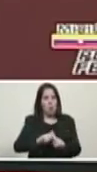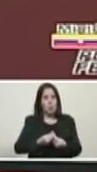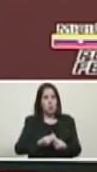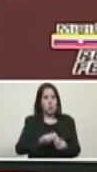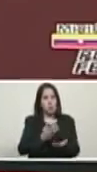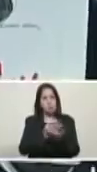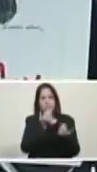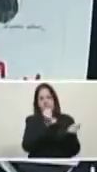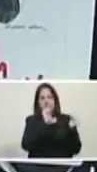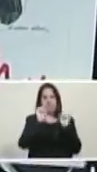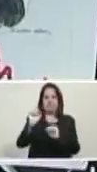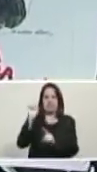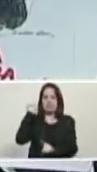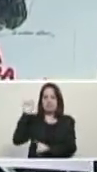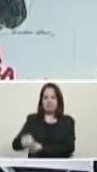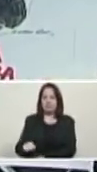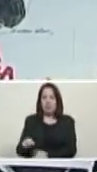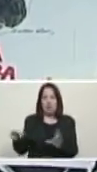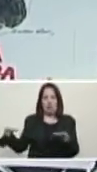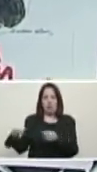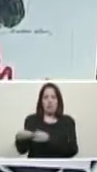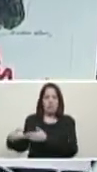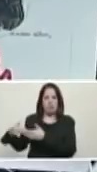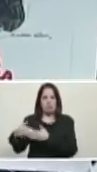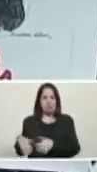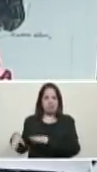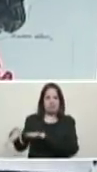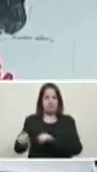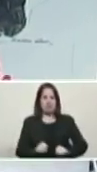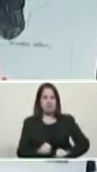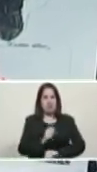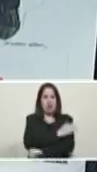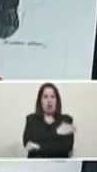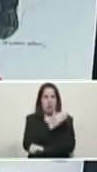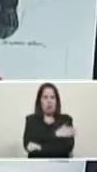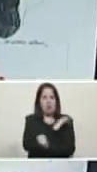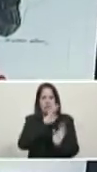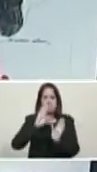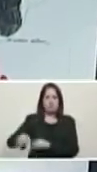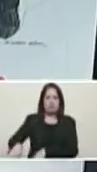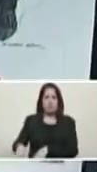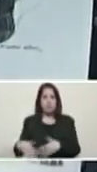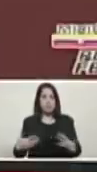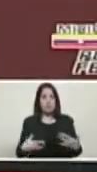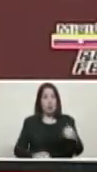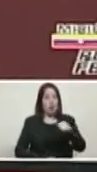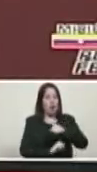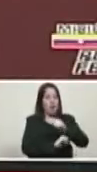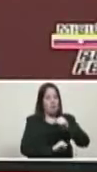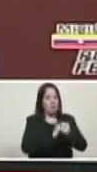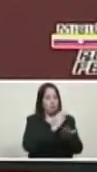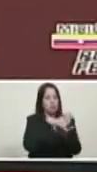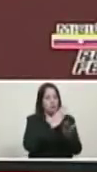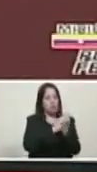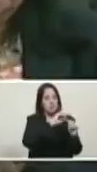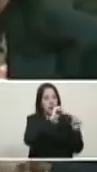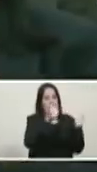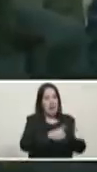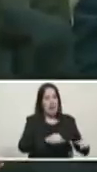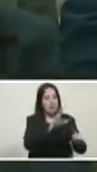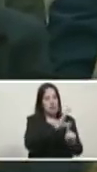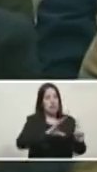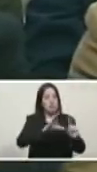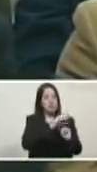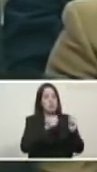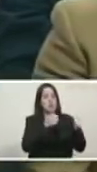de repudio al fascismo y de apoyo a la cultura nacional simultáneamente simultáneamente presidente hemos instruido a